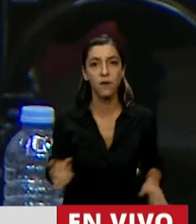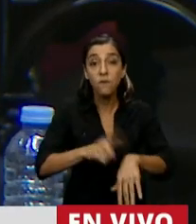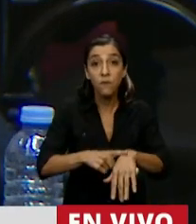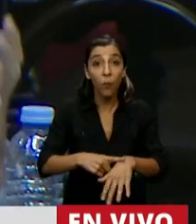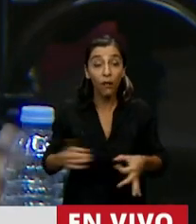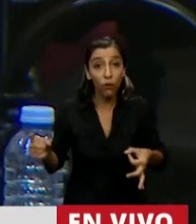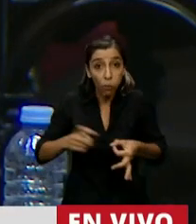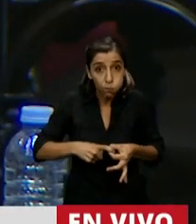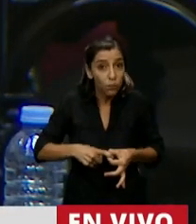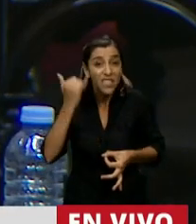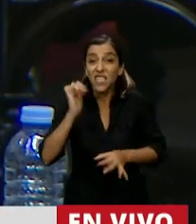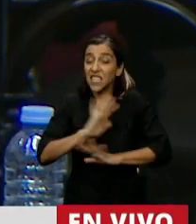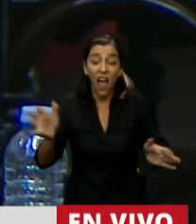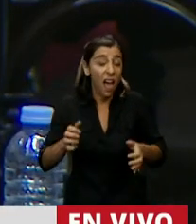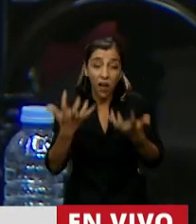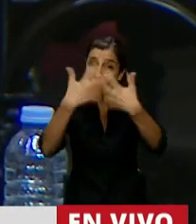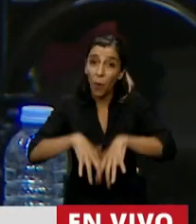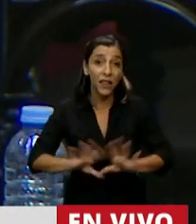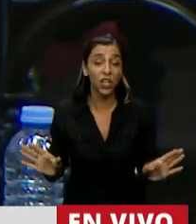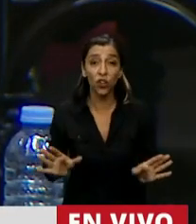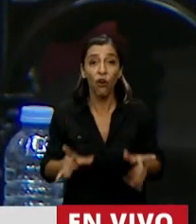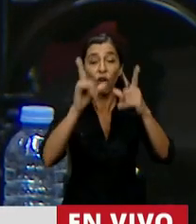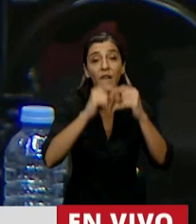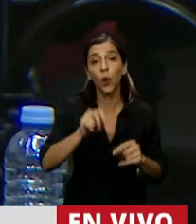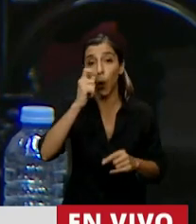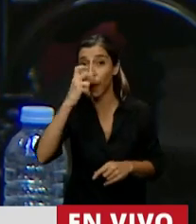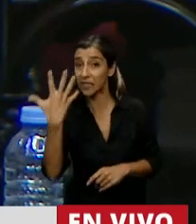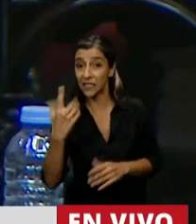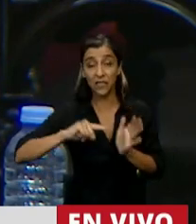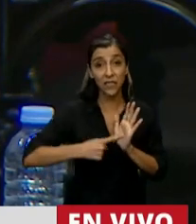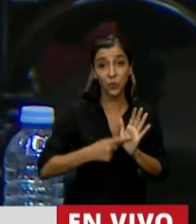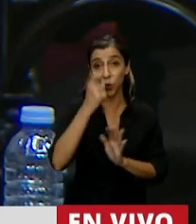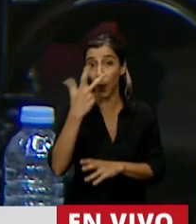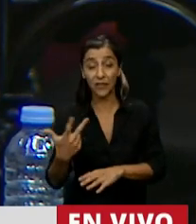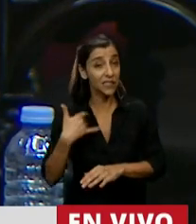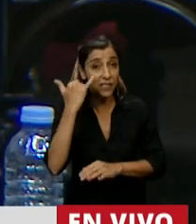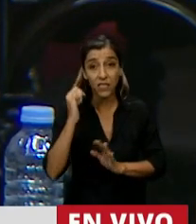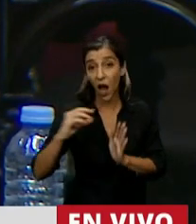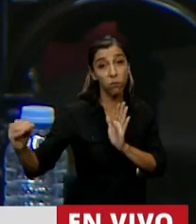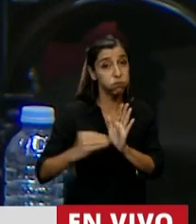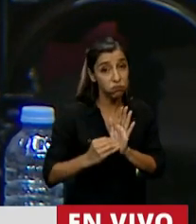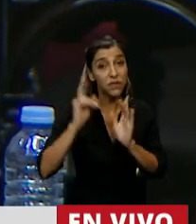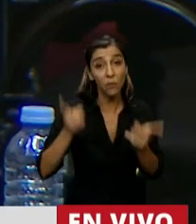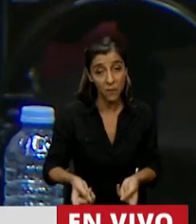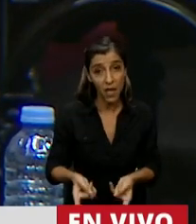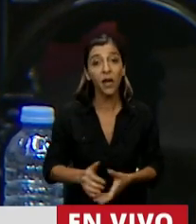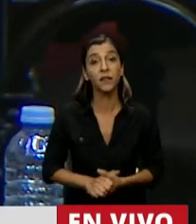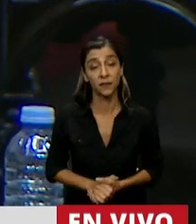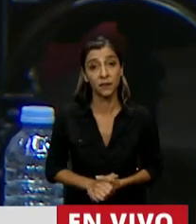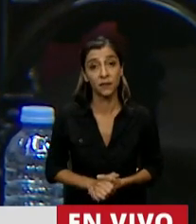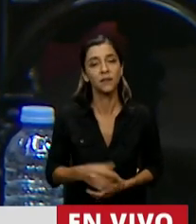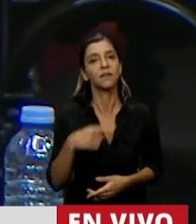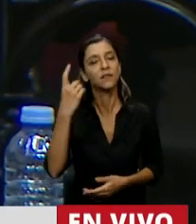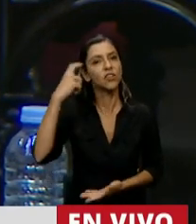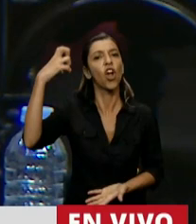el artículo 75 inciso 23 clarísimo después de su lectura que le corresponde el congreso dictar un